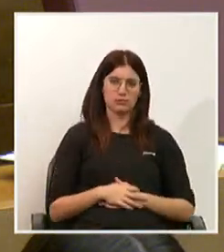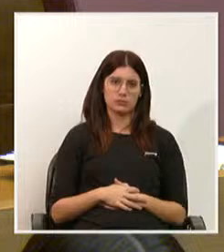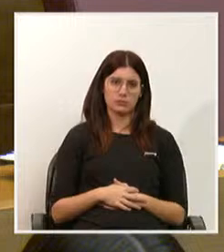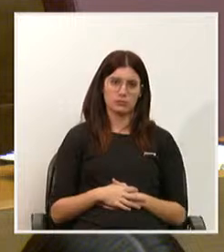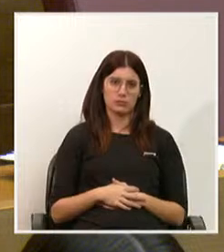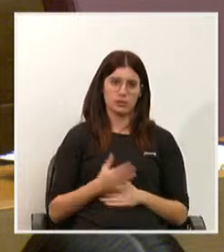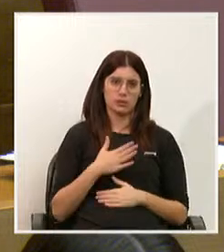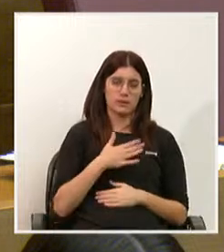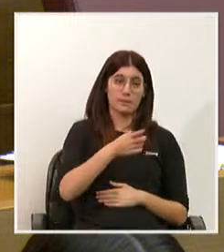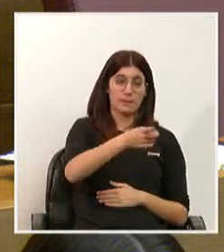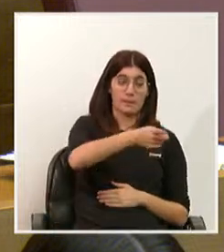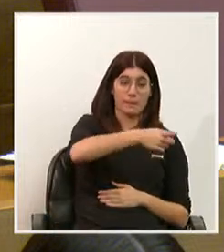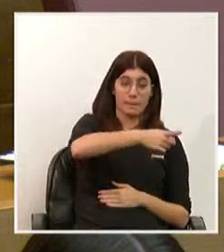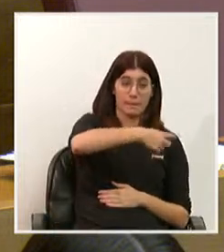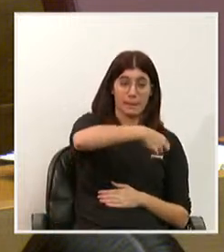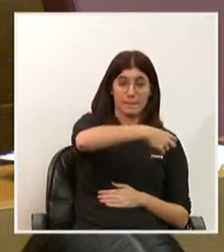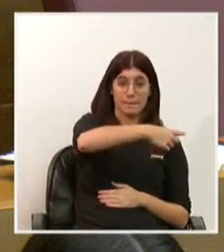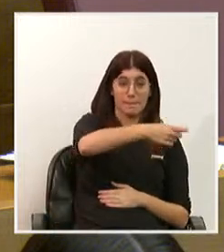verg